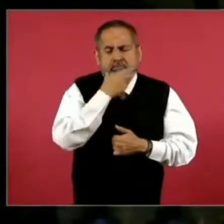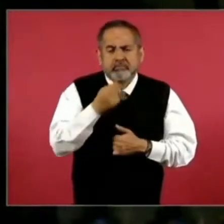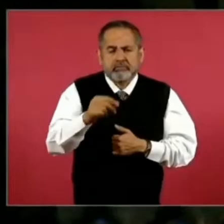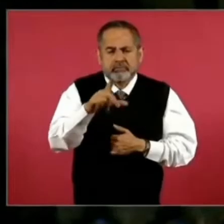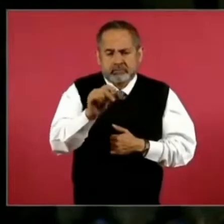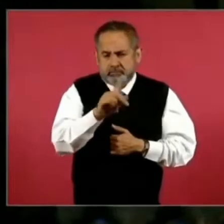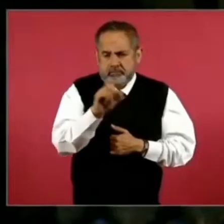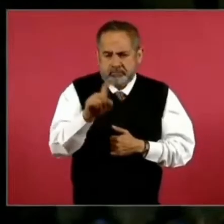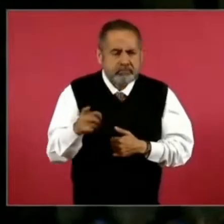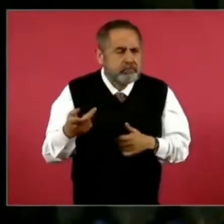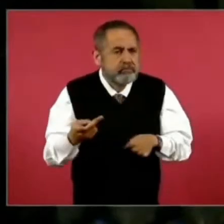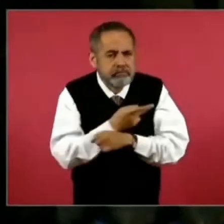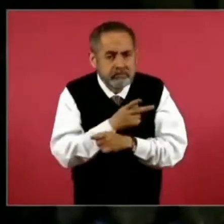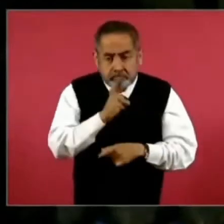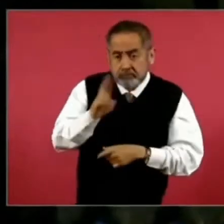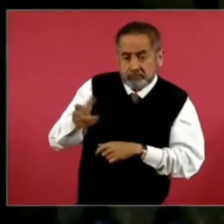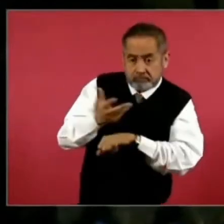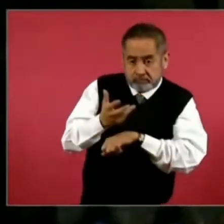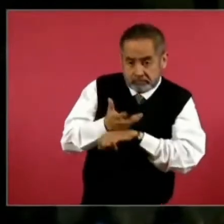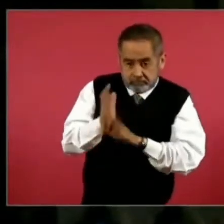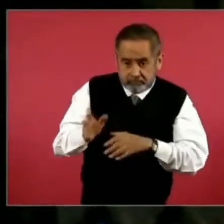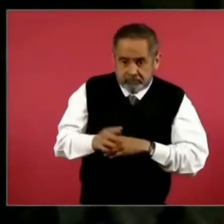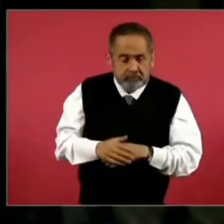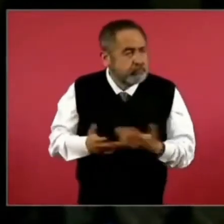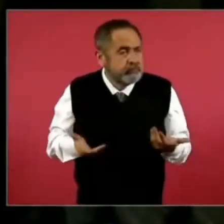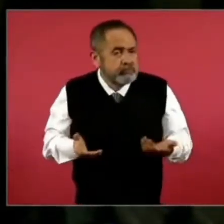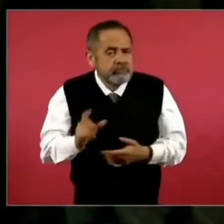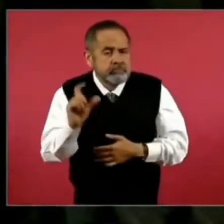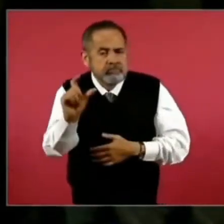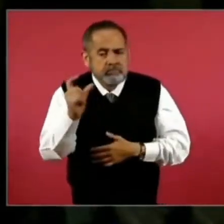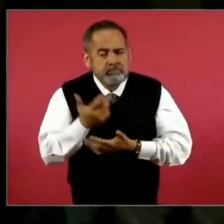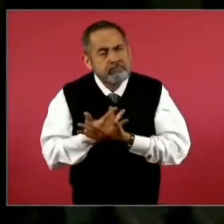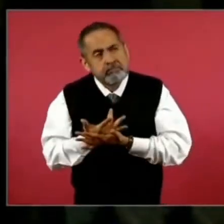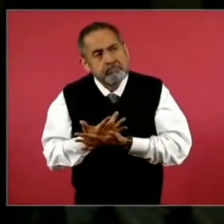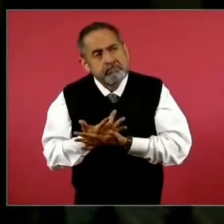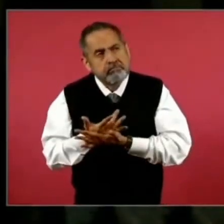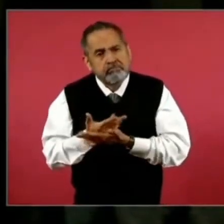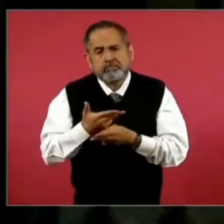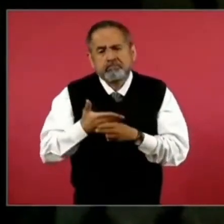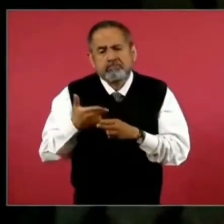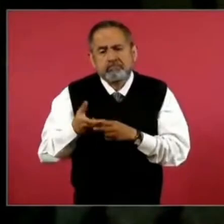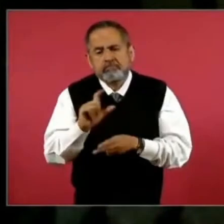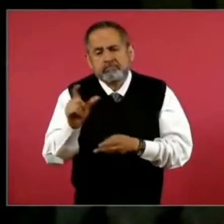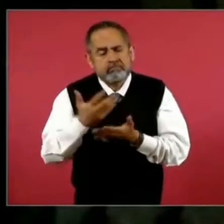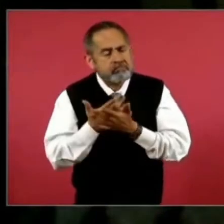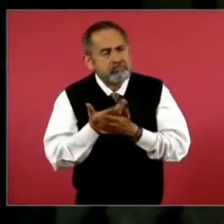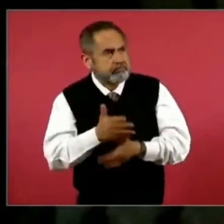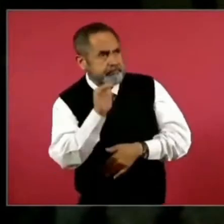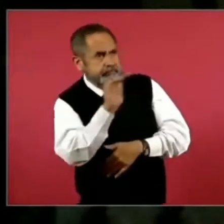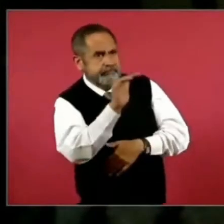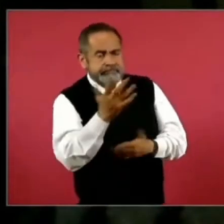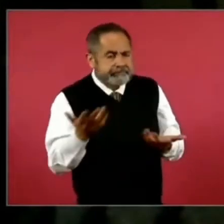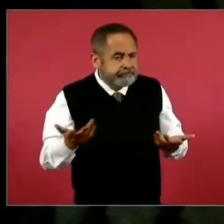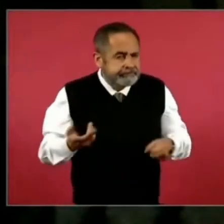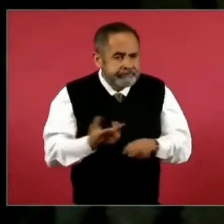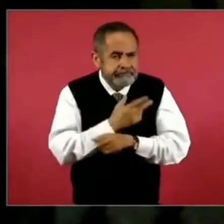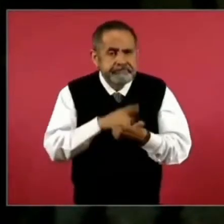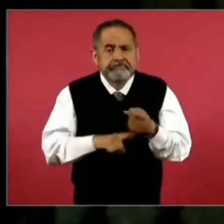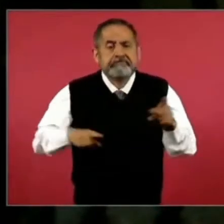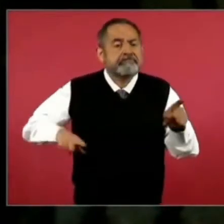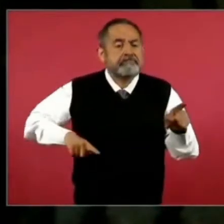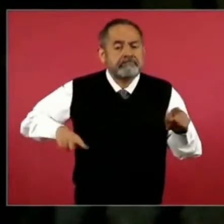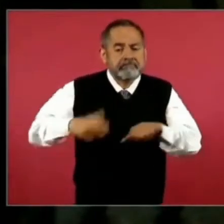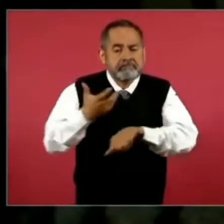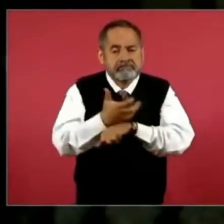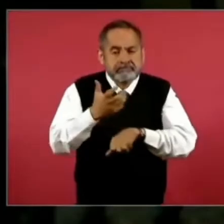ser así, preguntarle hasta cuándo sería prudente esperar esta respuesta, teniendo en cuenta que el gobierno de Estados Unidos a